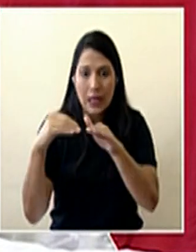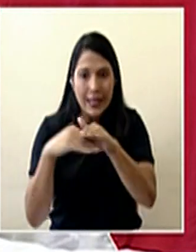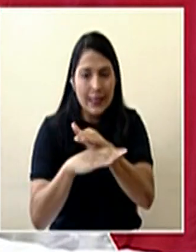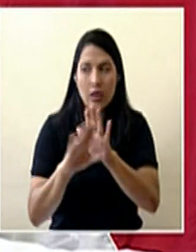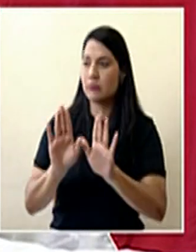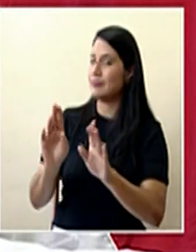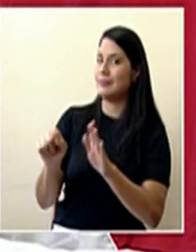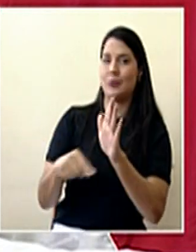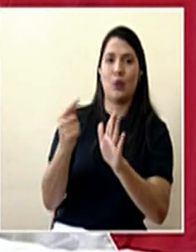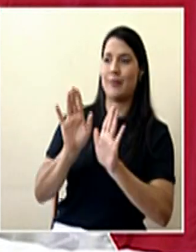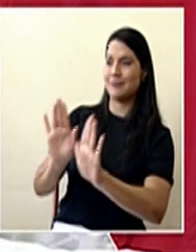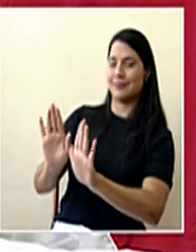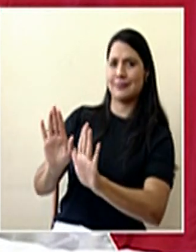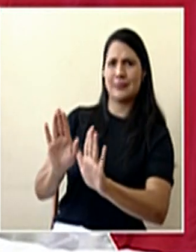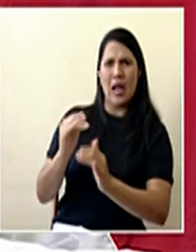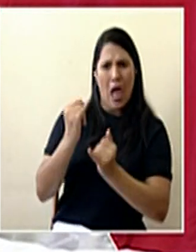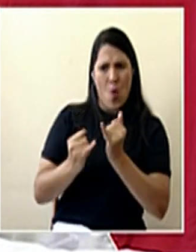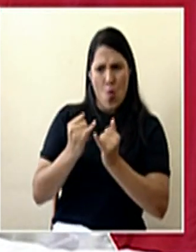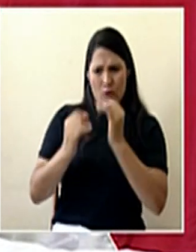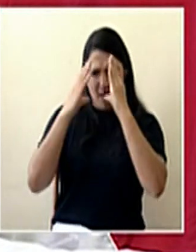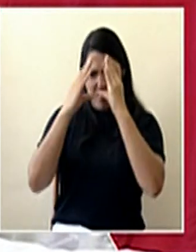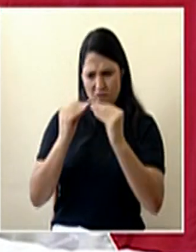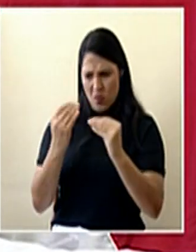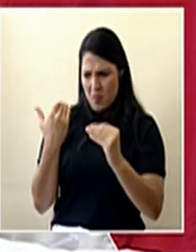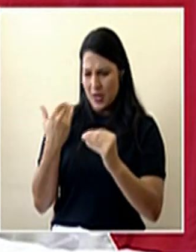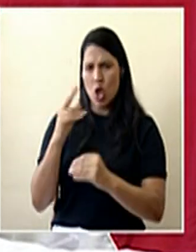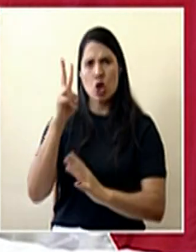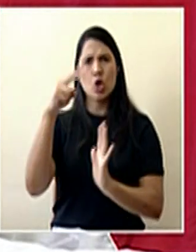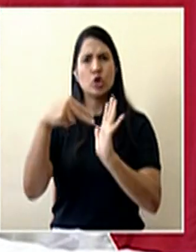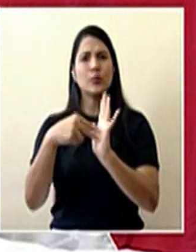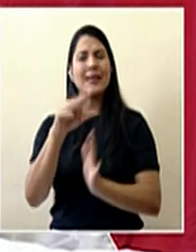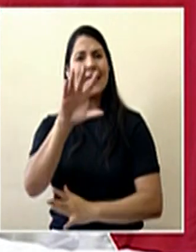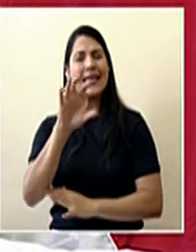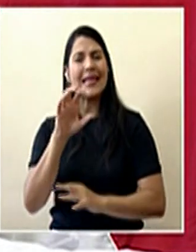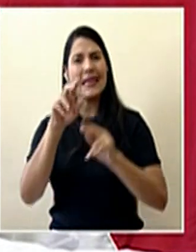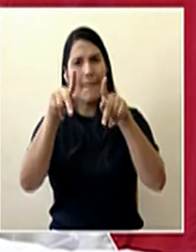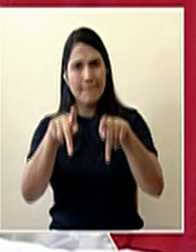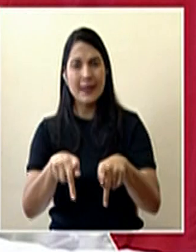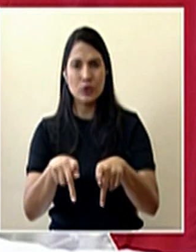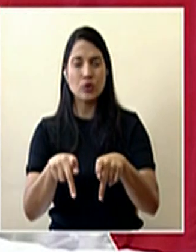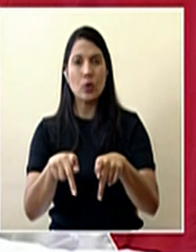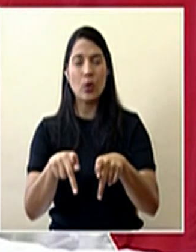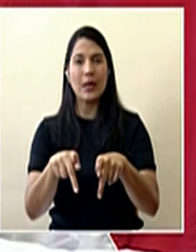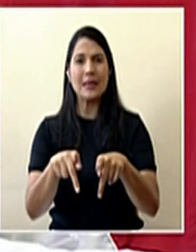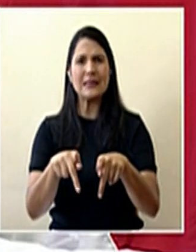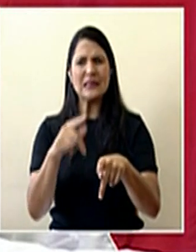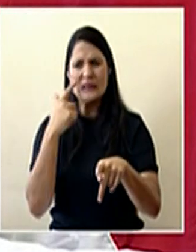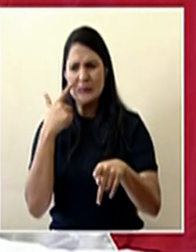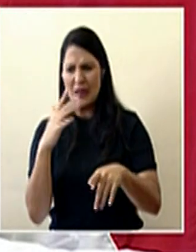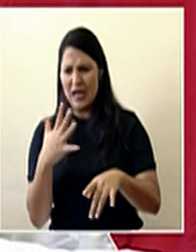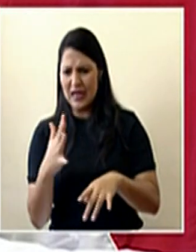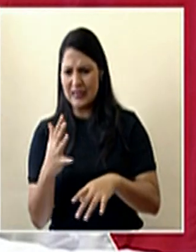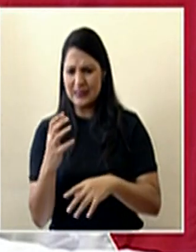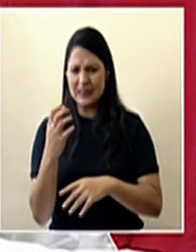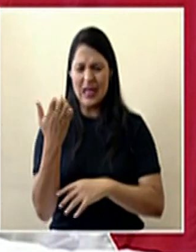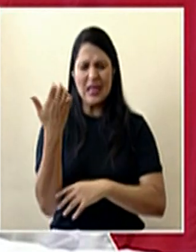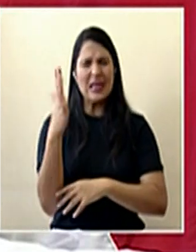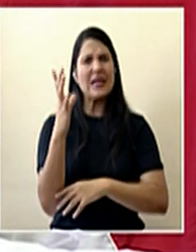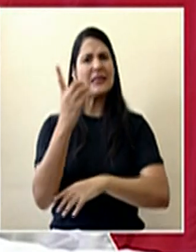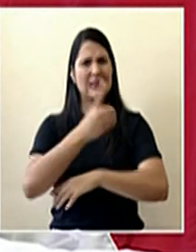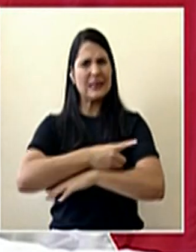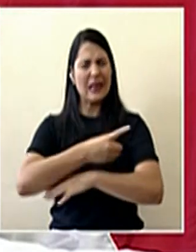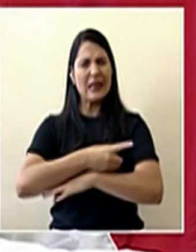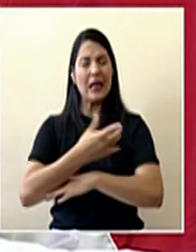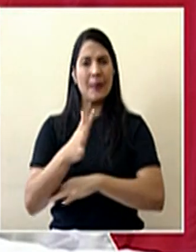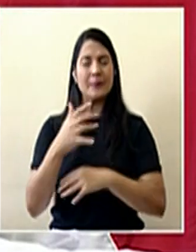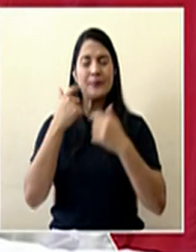que tengo es de hace un par de días, que eran poco más de 2.500 personas ya en un periodo, me parece que de 15 días